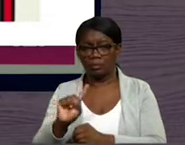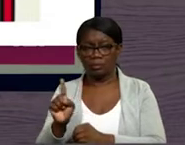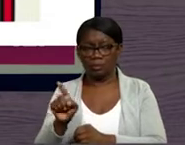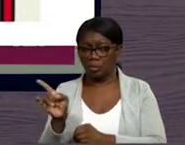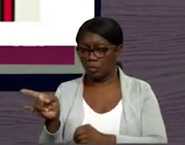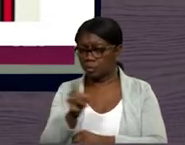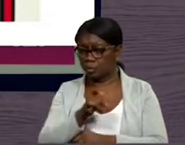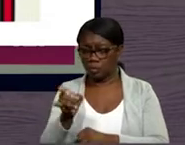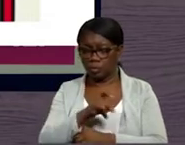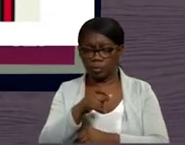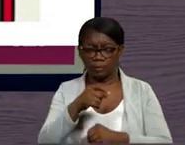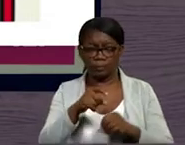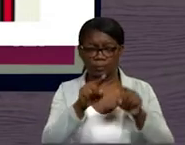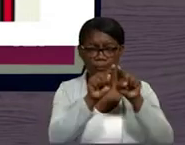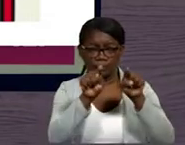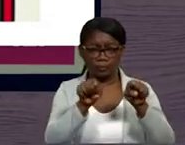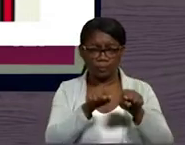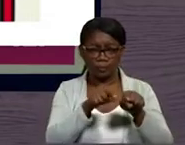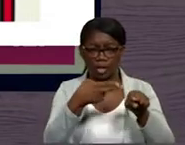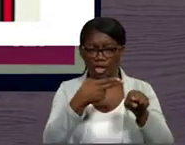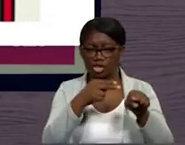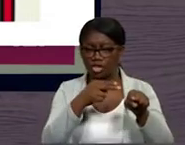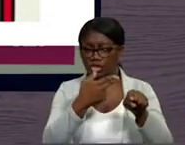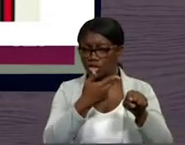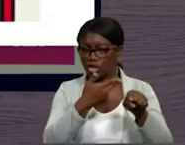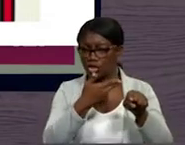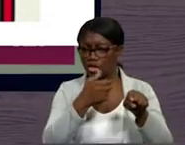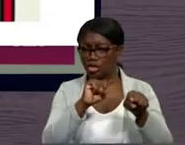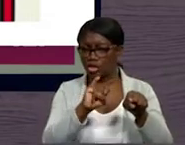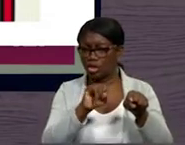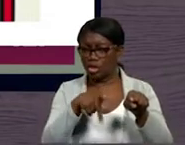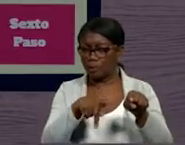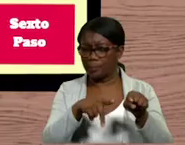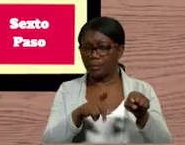recibiendo la alimentación. Tiene que llegarle los 5 voltios al chip.